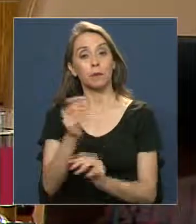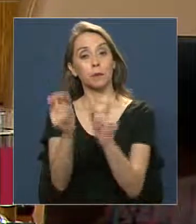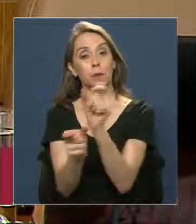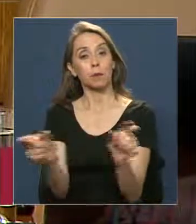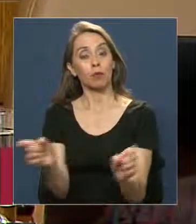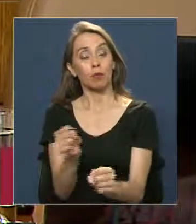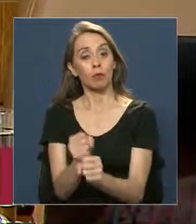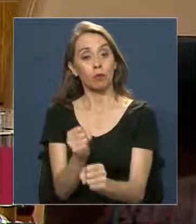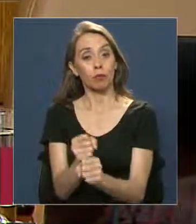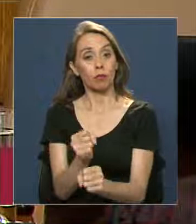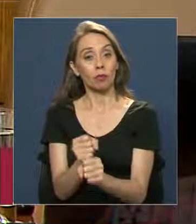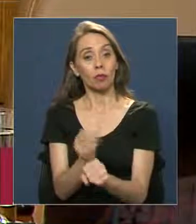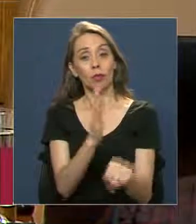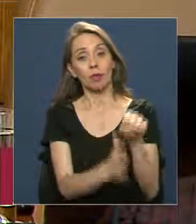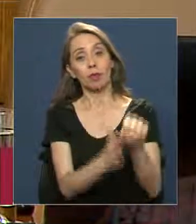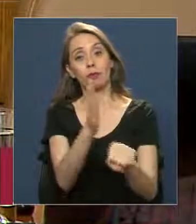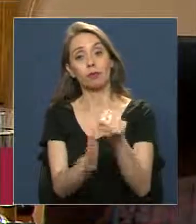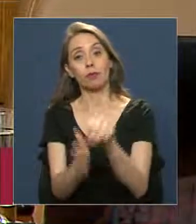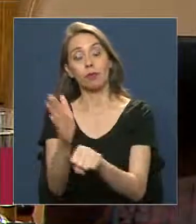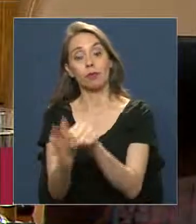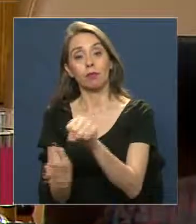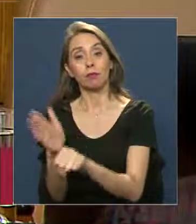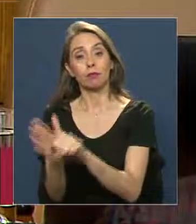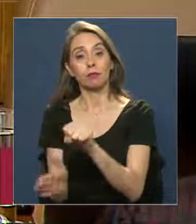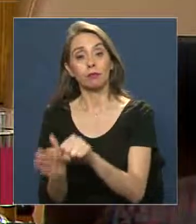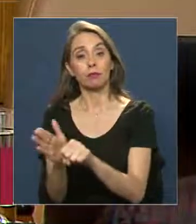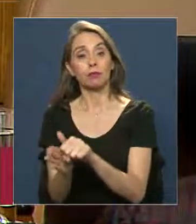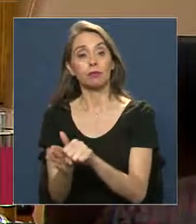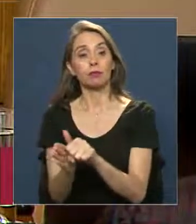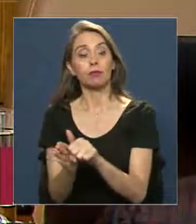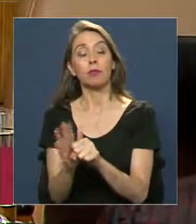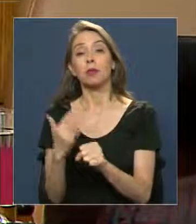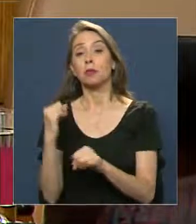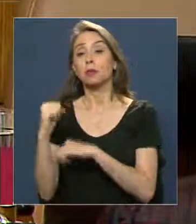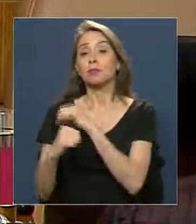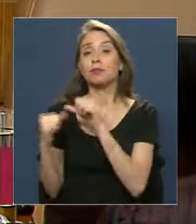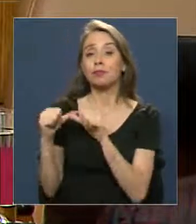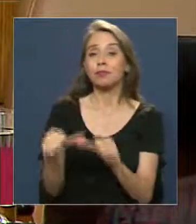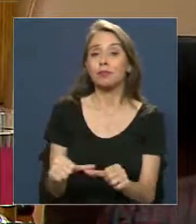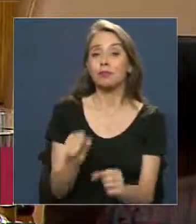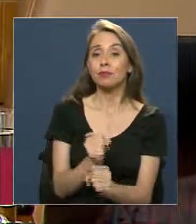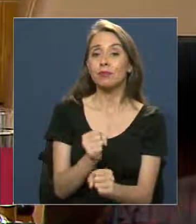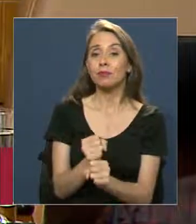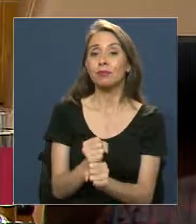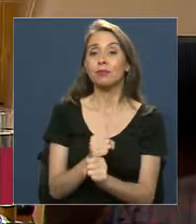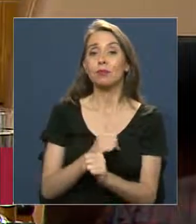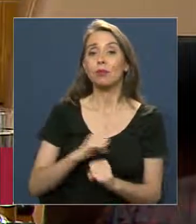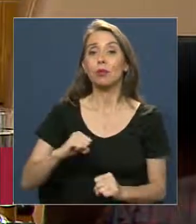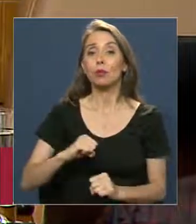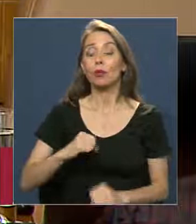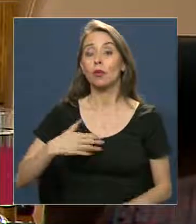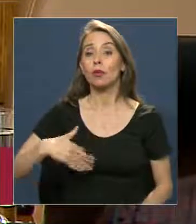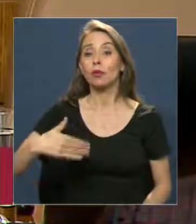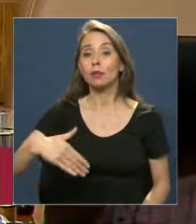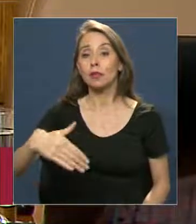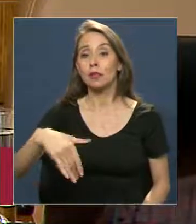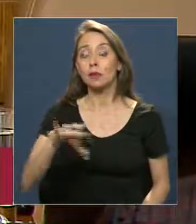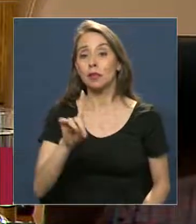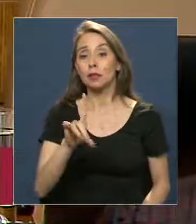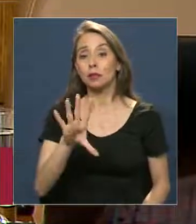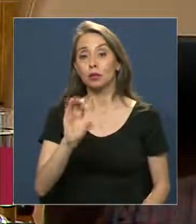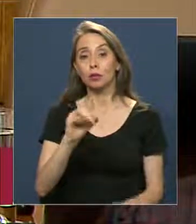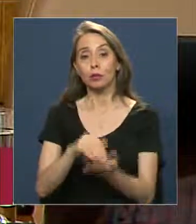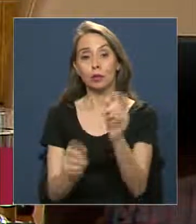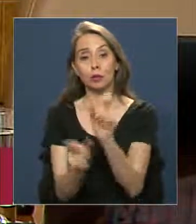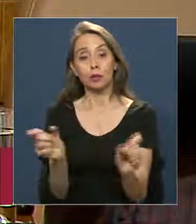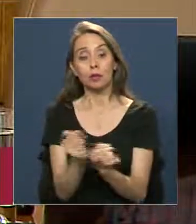trabajadores y claramente muchos de ellos con una relación probablemente de años que no pueden seguir adelante. Son más de 150.000